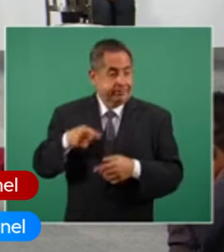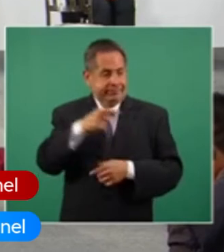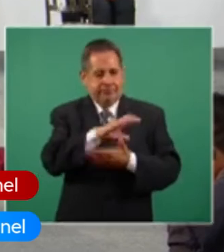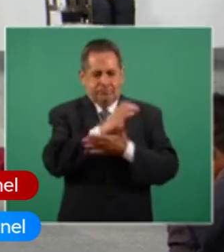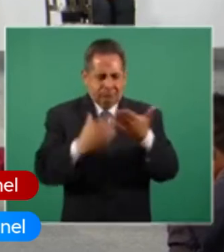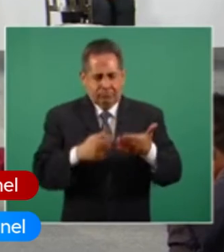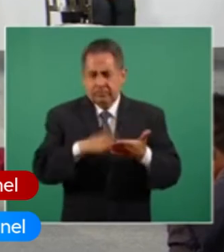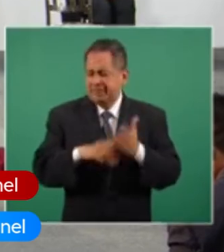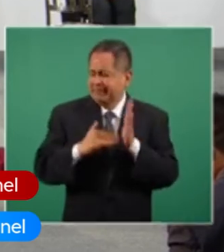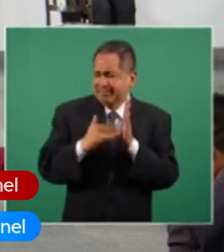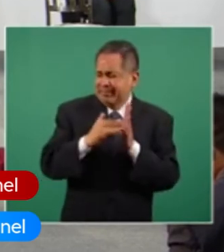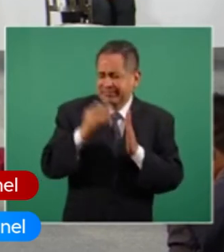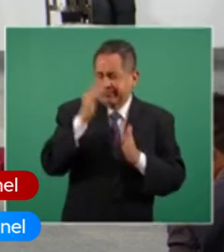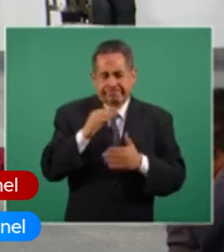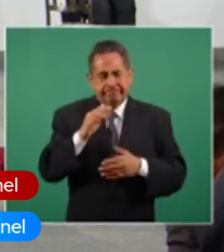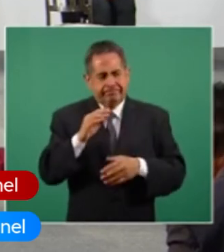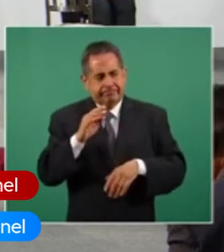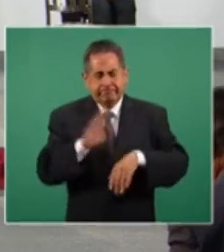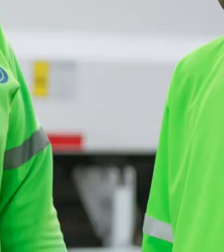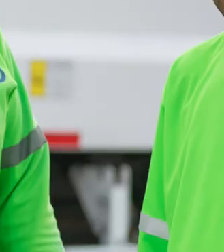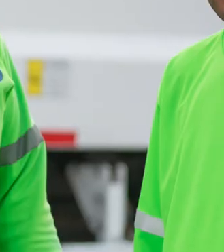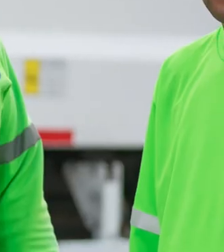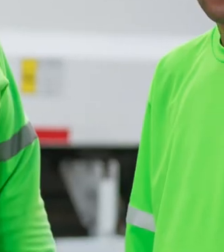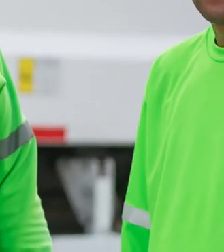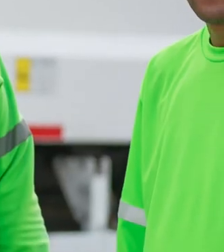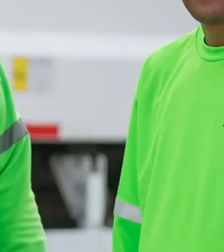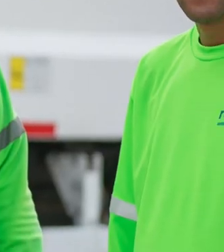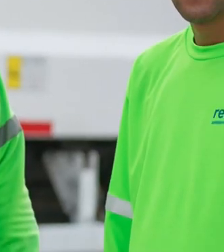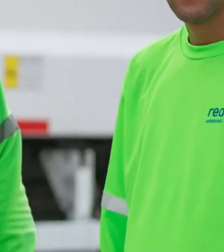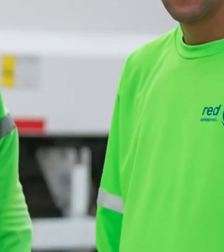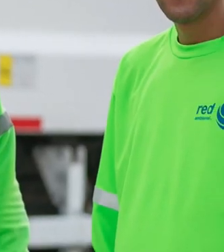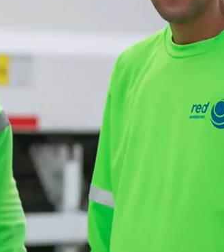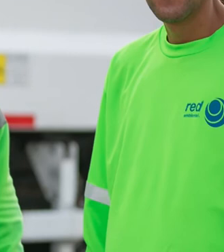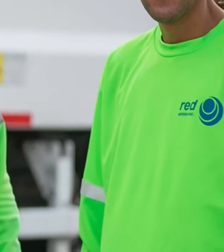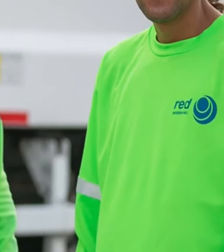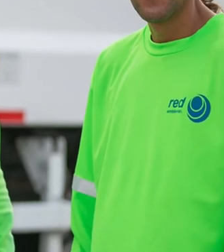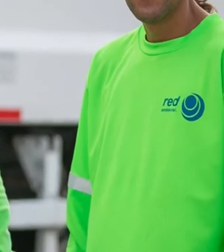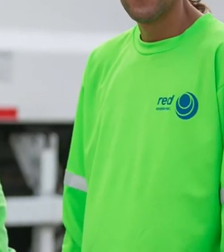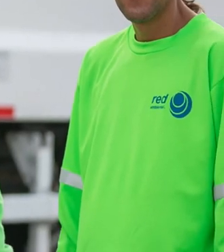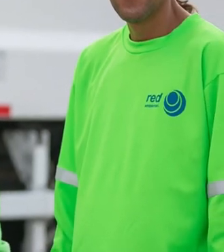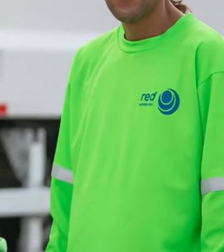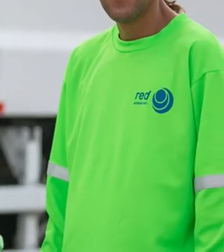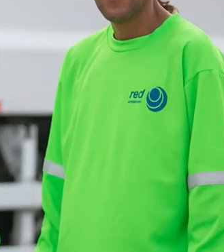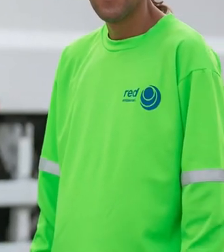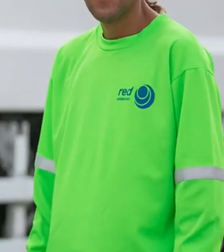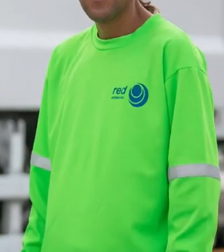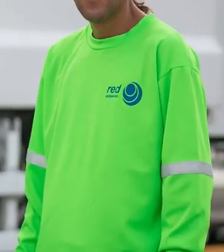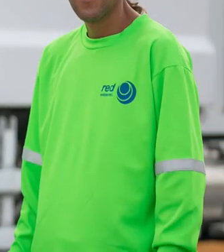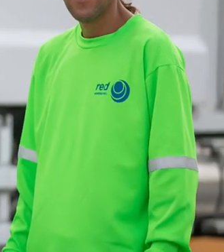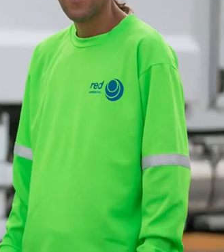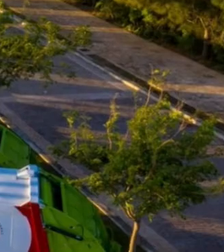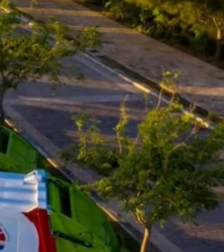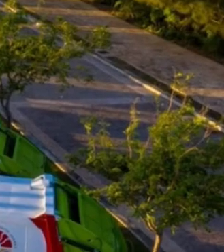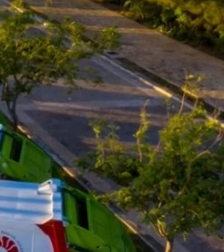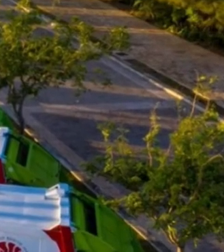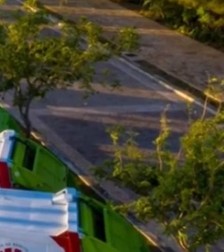en esta alcaldía? ¿Qué opinión le merece si se está combatiendo en ese sentido ahí la corrupción? Se llama Red Ambiental y